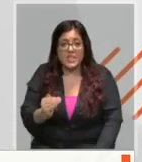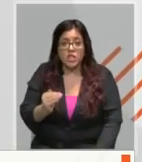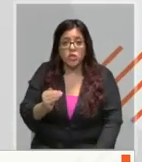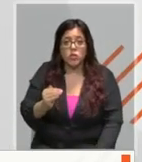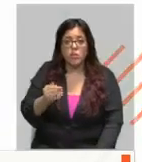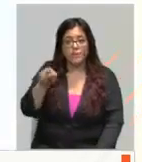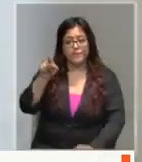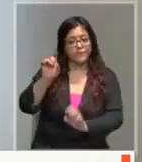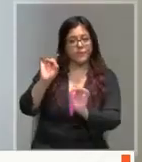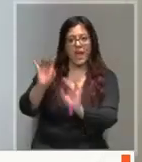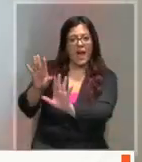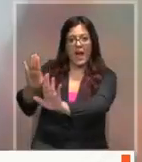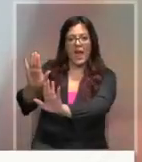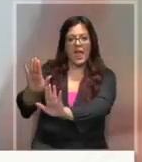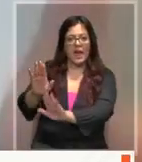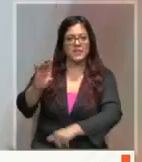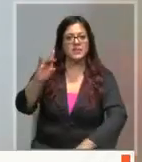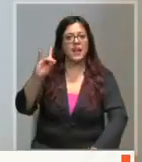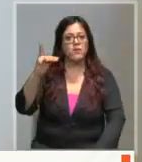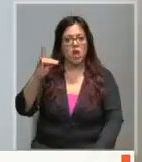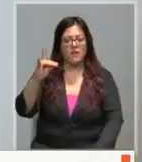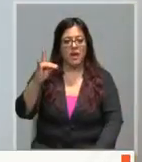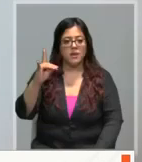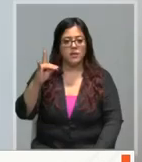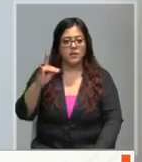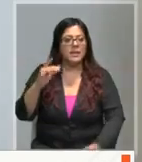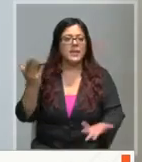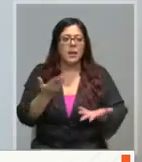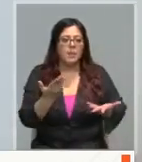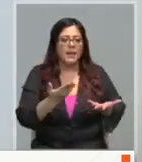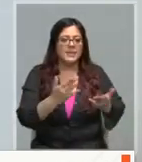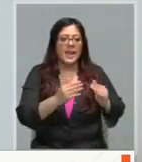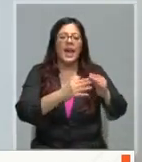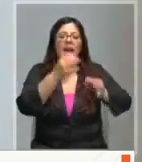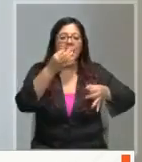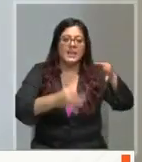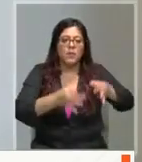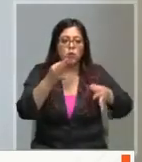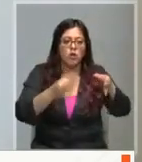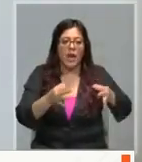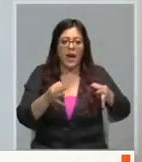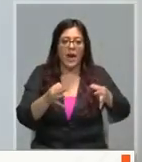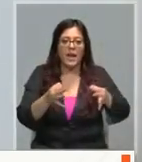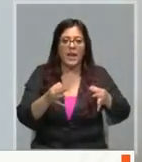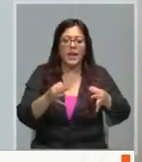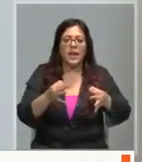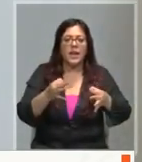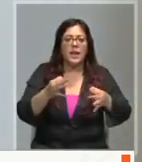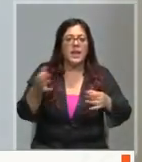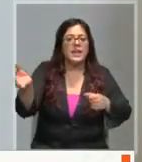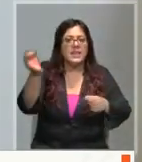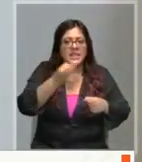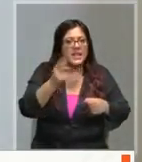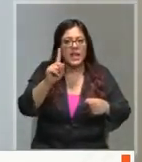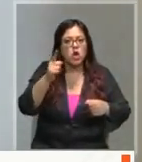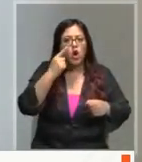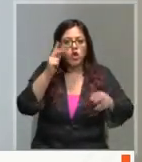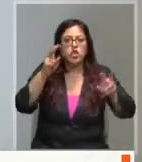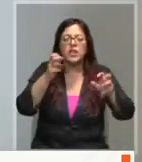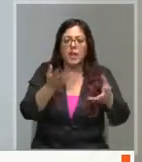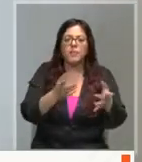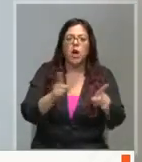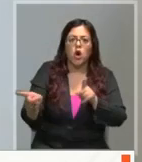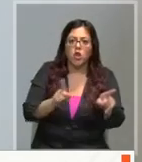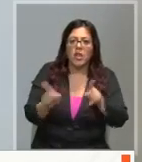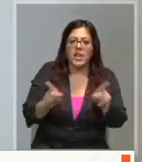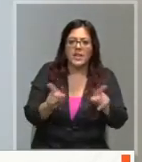Bolivia. Pasa que el tribunal ahora desconoce la gestión de Chile de coordinación entre